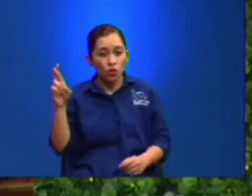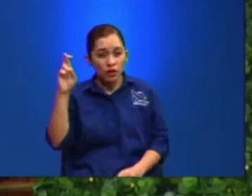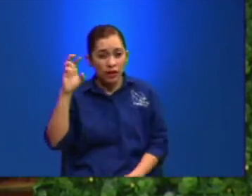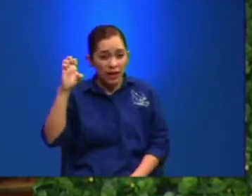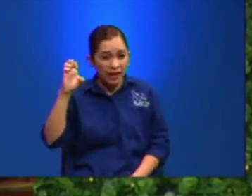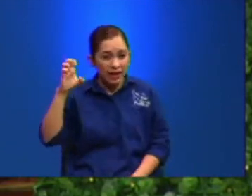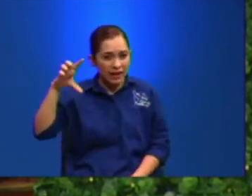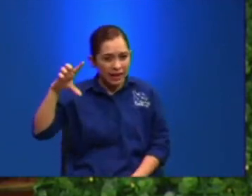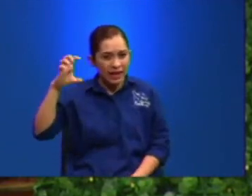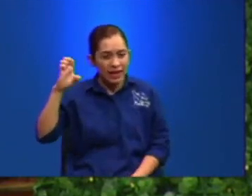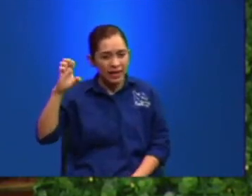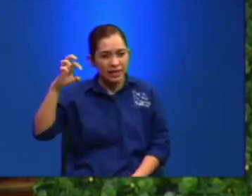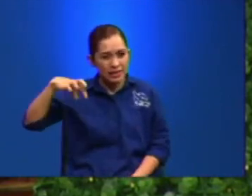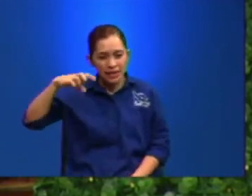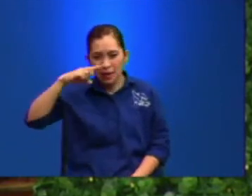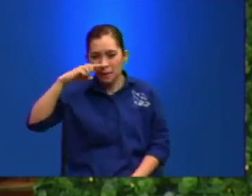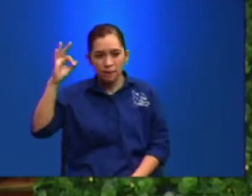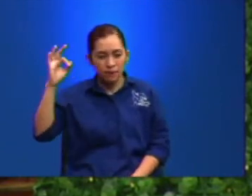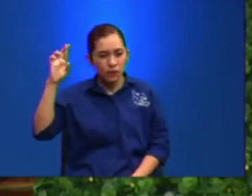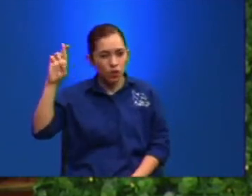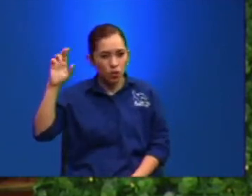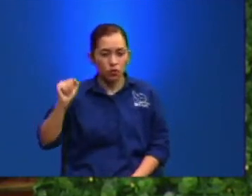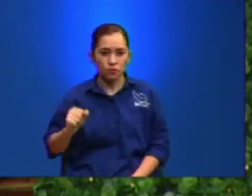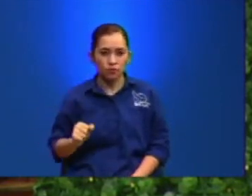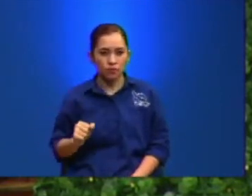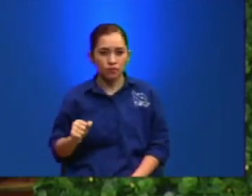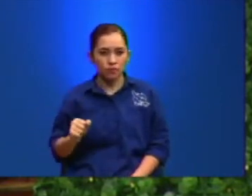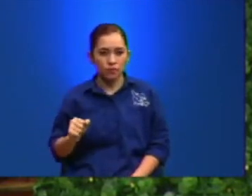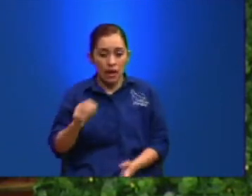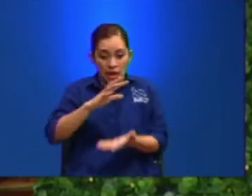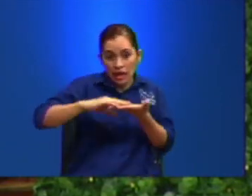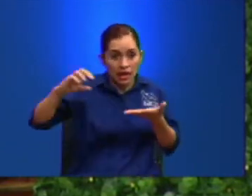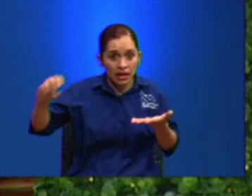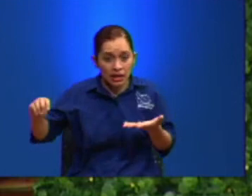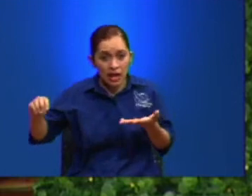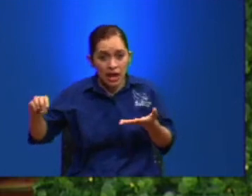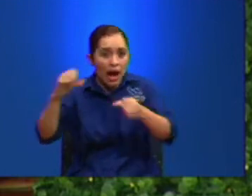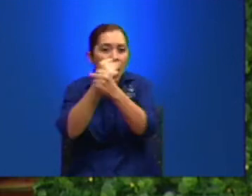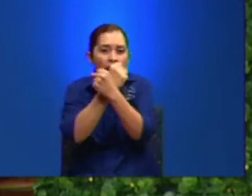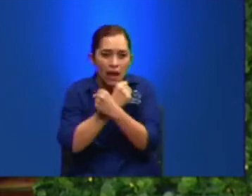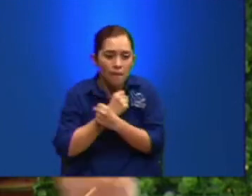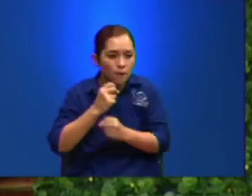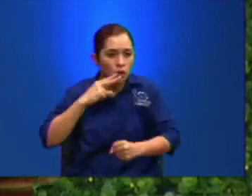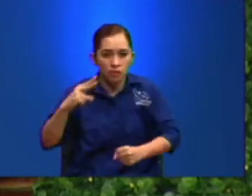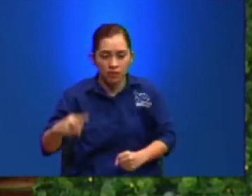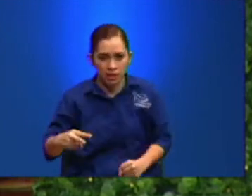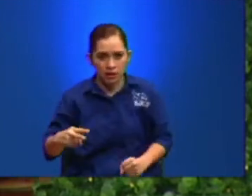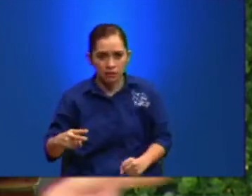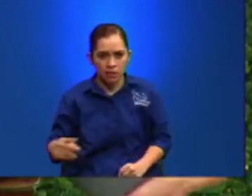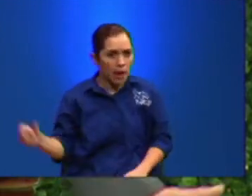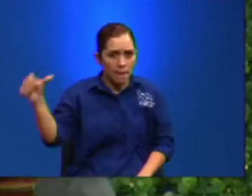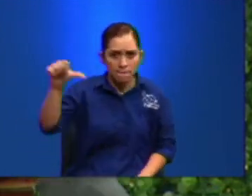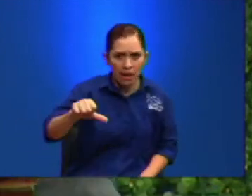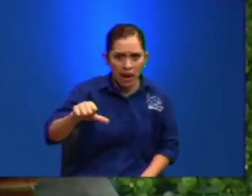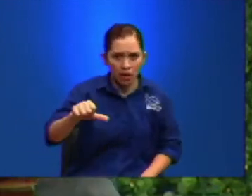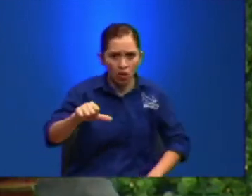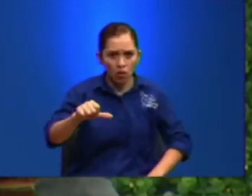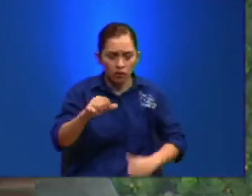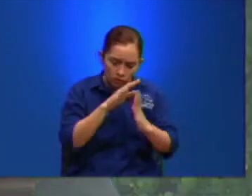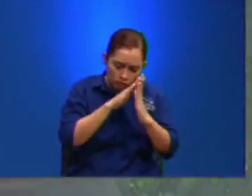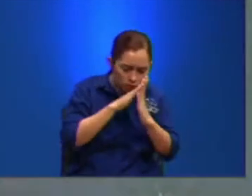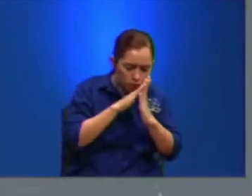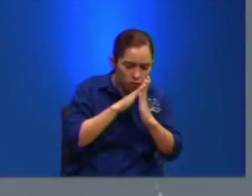por eso no ames el sueño pero el mal dormir no es malo soñar